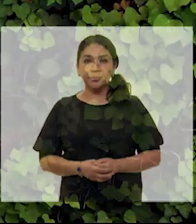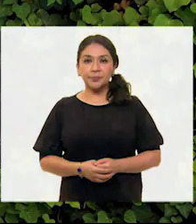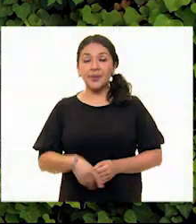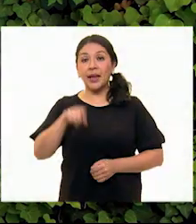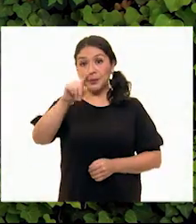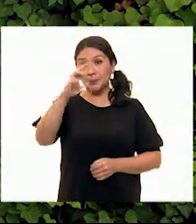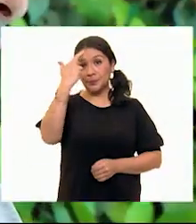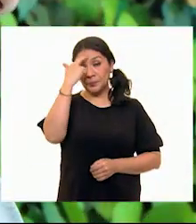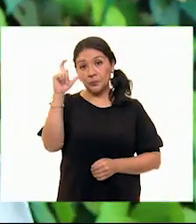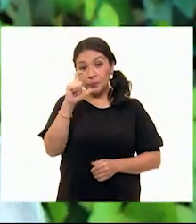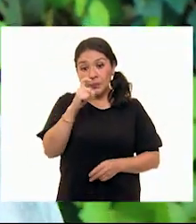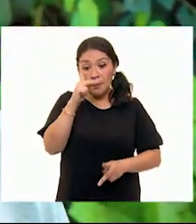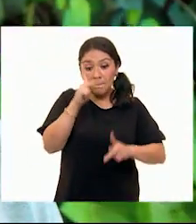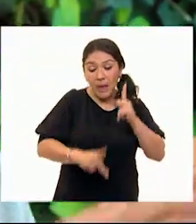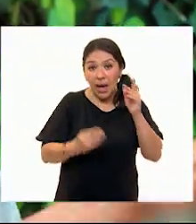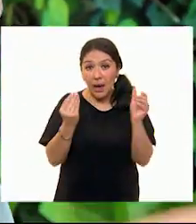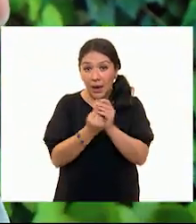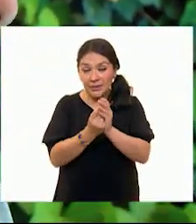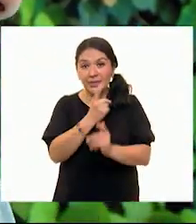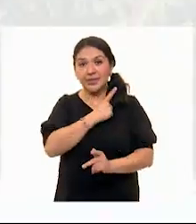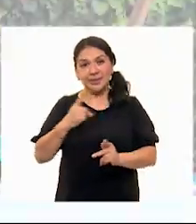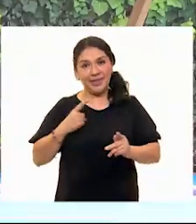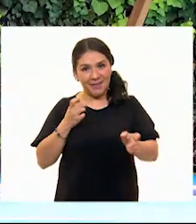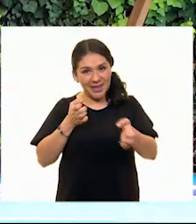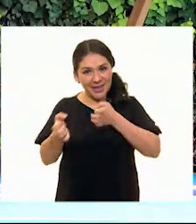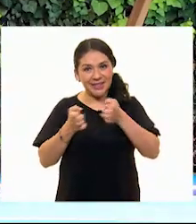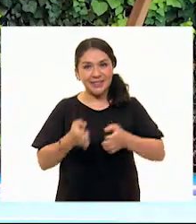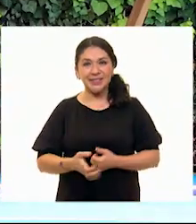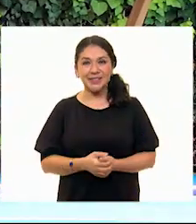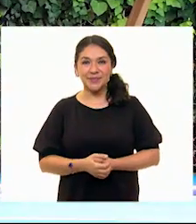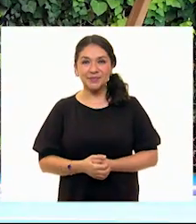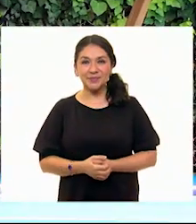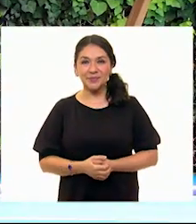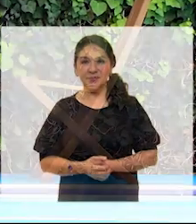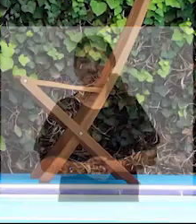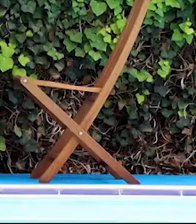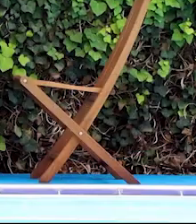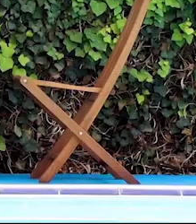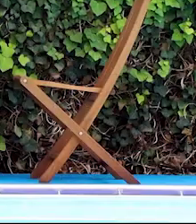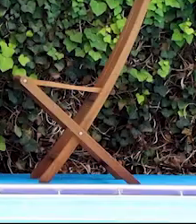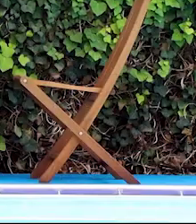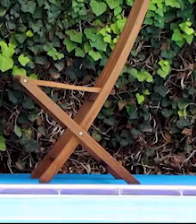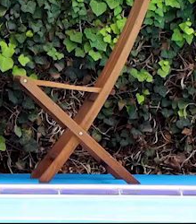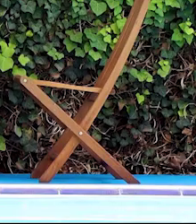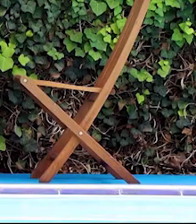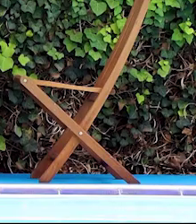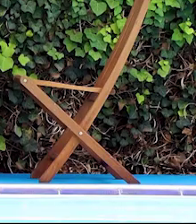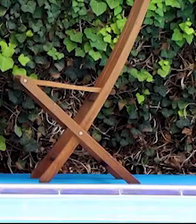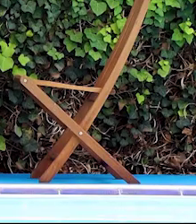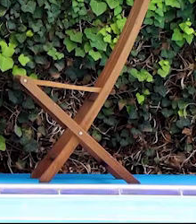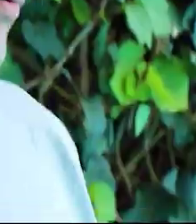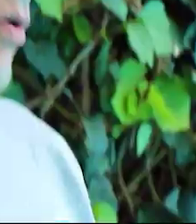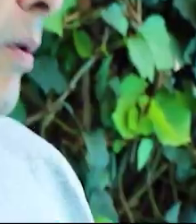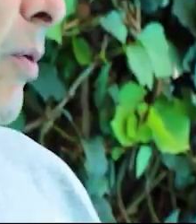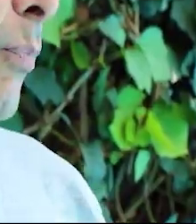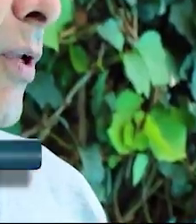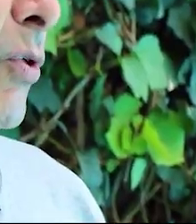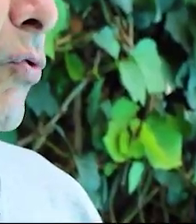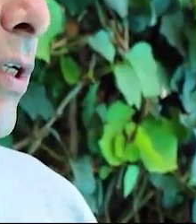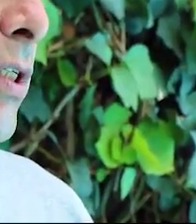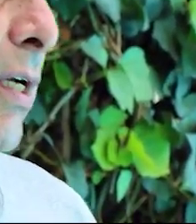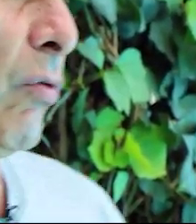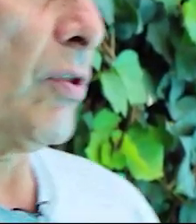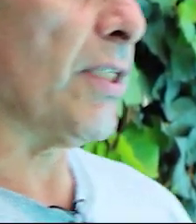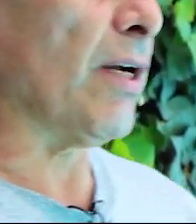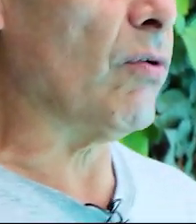Recuerda, entre clase y clase, activa tu cuerpo. ¿Qué vamos a hacer ahora? Vamos a hacer unos fondos, un fondo estático en el cual